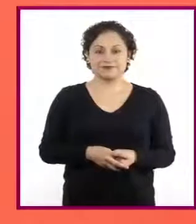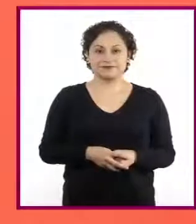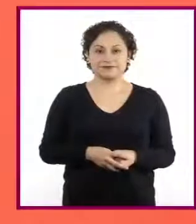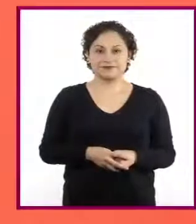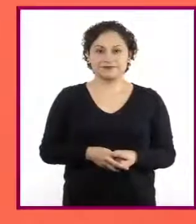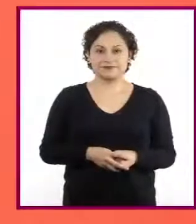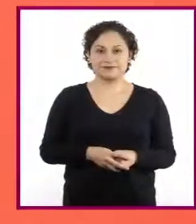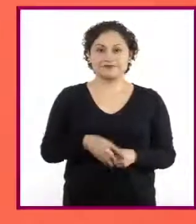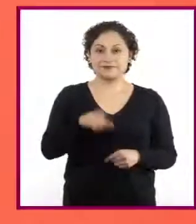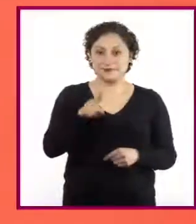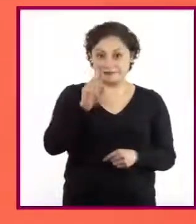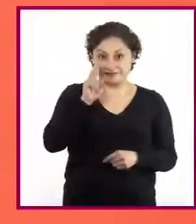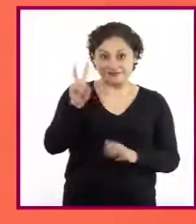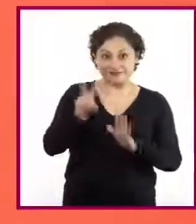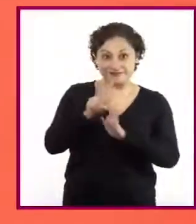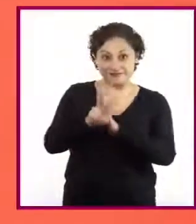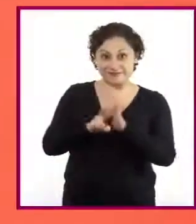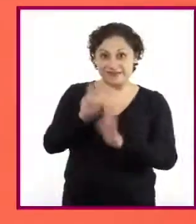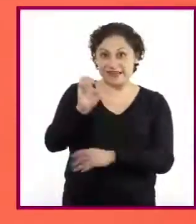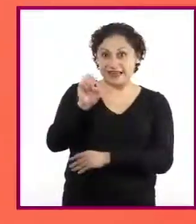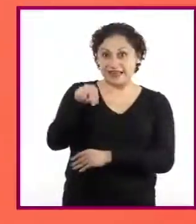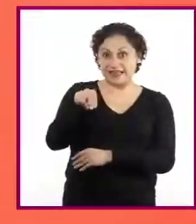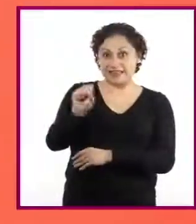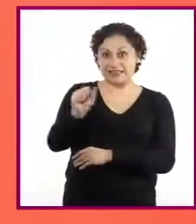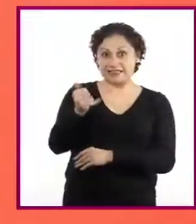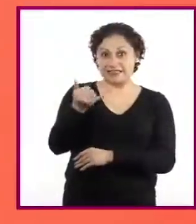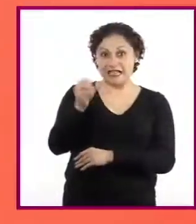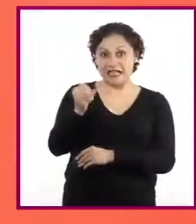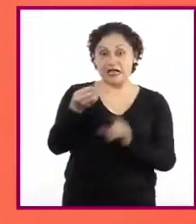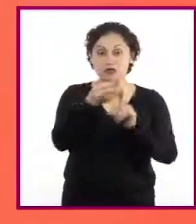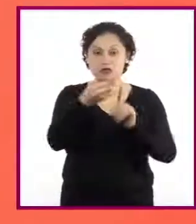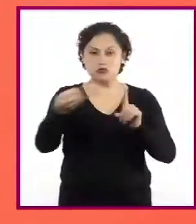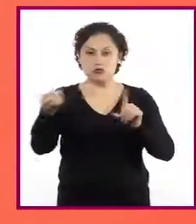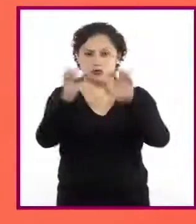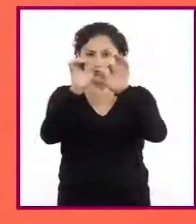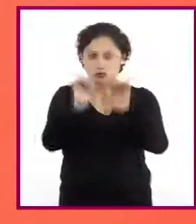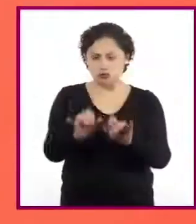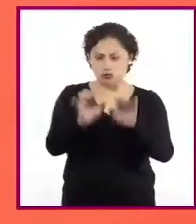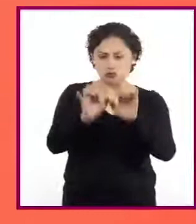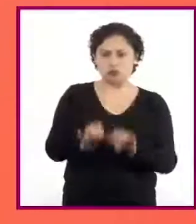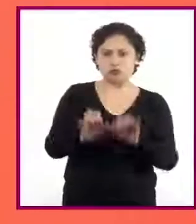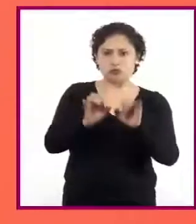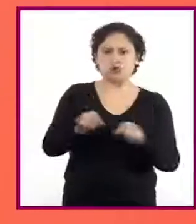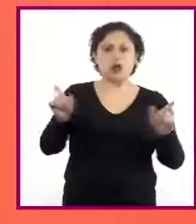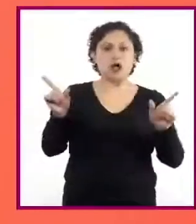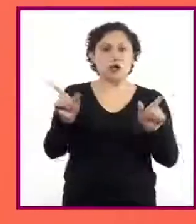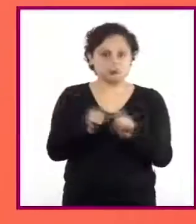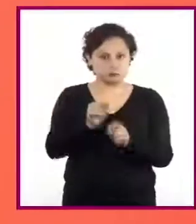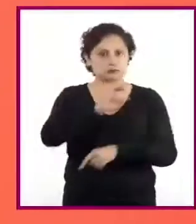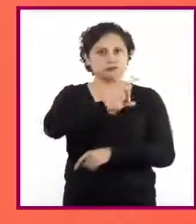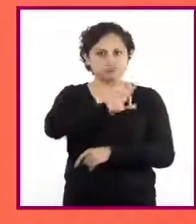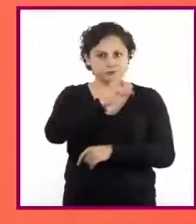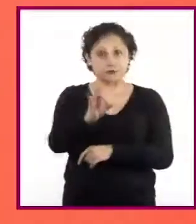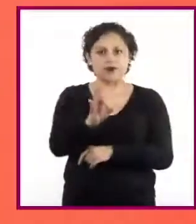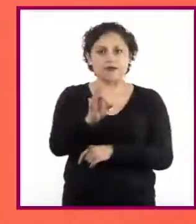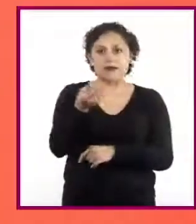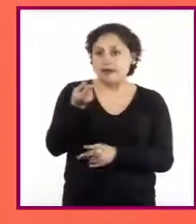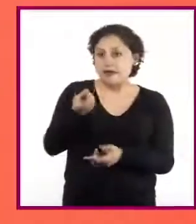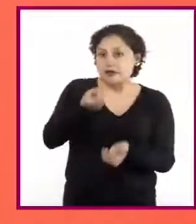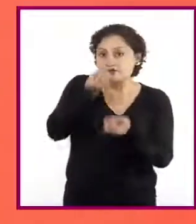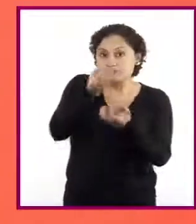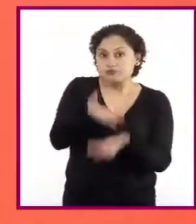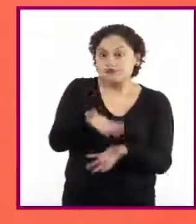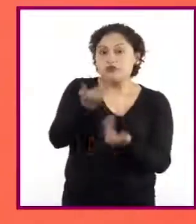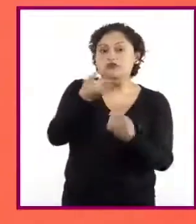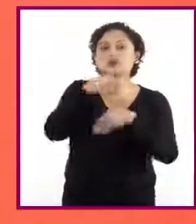Como recién apreciaron, el ensayo es un texto en prosa que puede ser breve y en el que se reflexiona sobre un tema